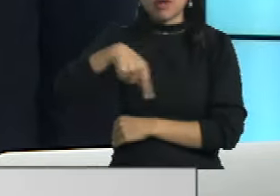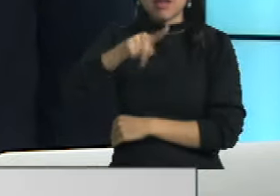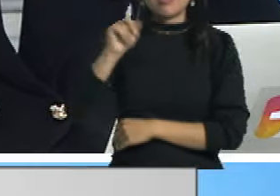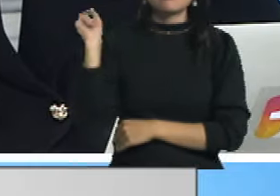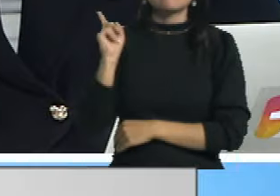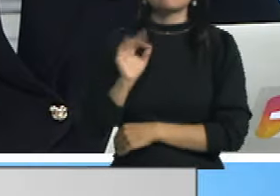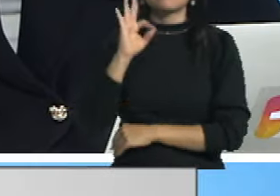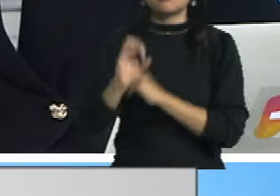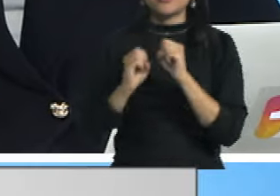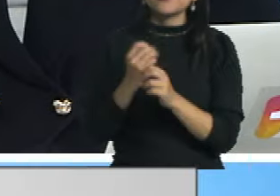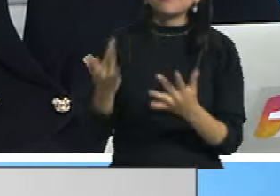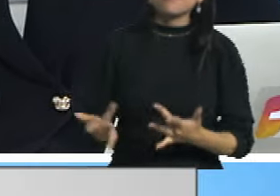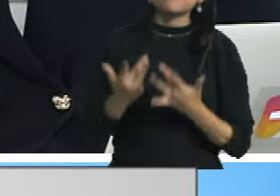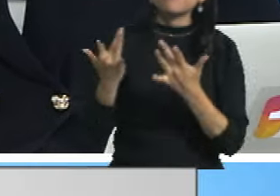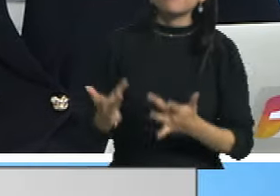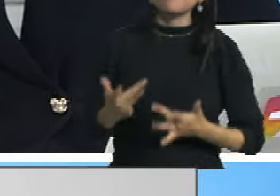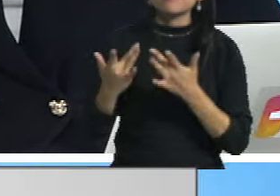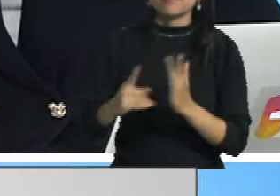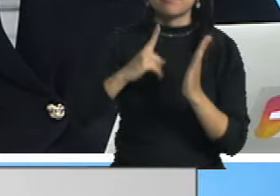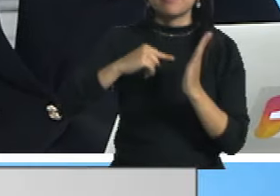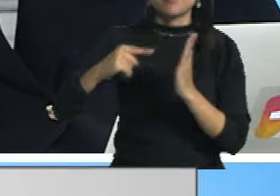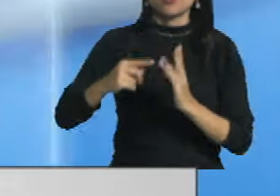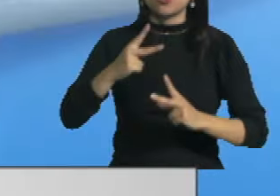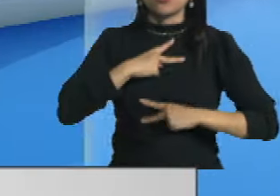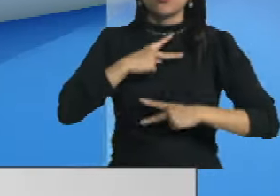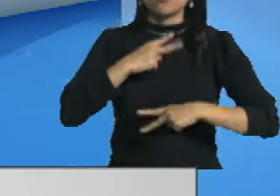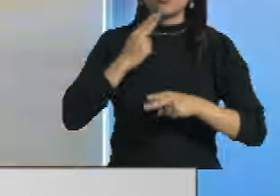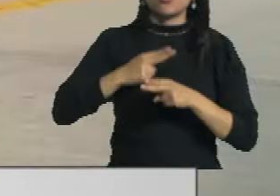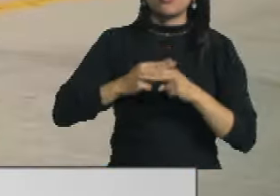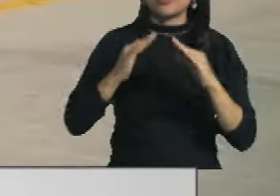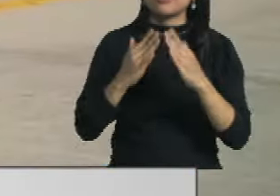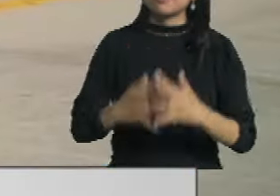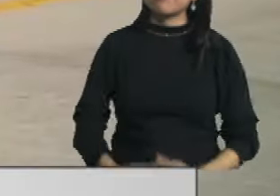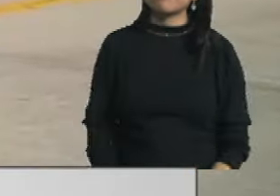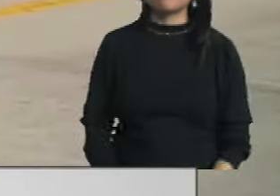titulación. Tatiana Rodríguez con los detalles. Tatiana, buenas tardes.